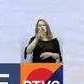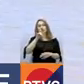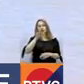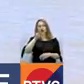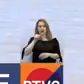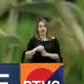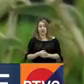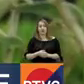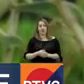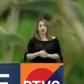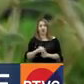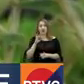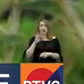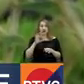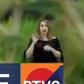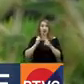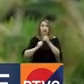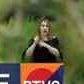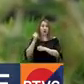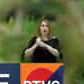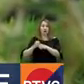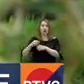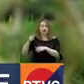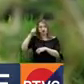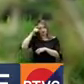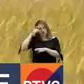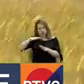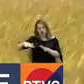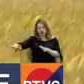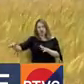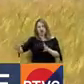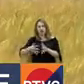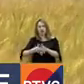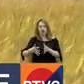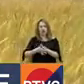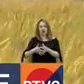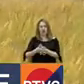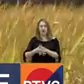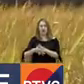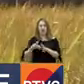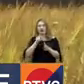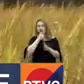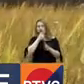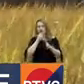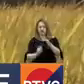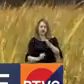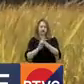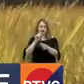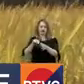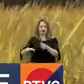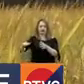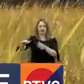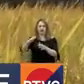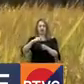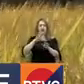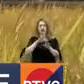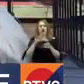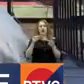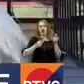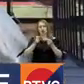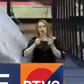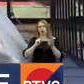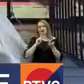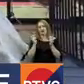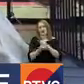con su construcción miles de hectáreas ganaderas y arroceras quedaron inundadas cambiando la base de la economía en la región